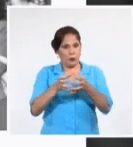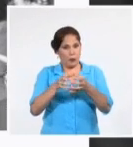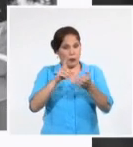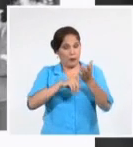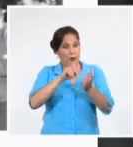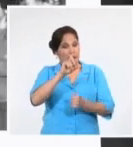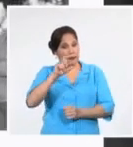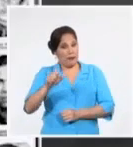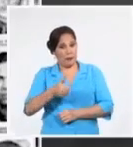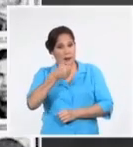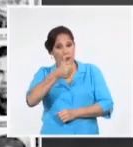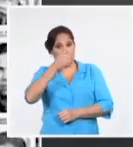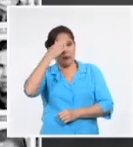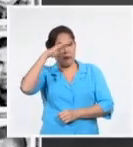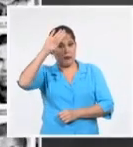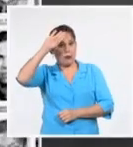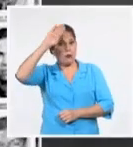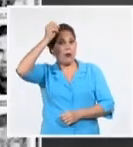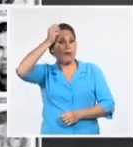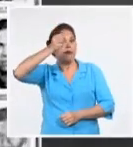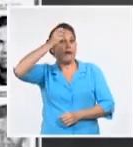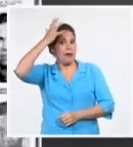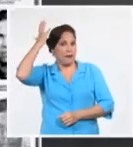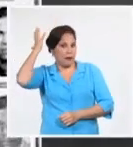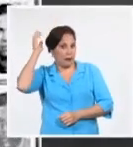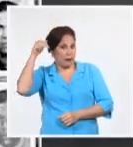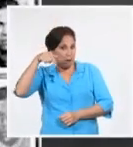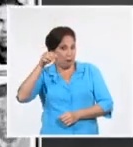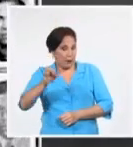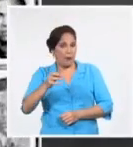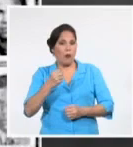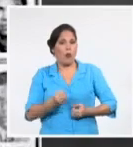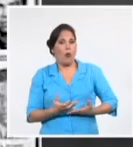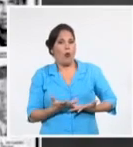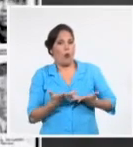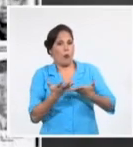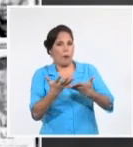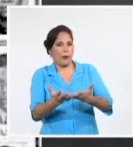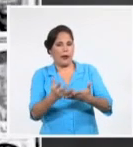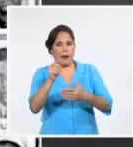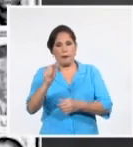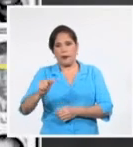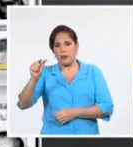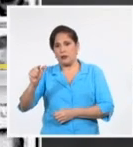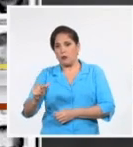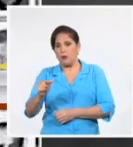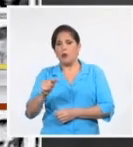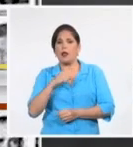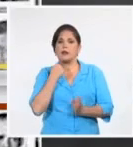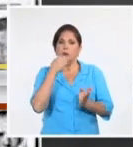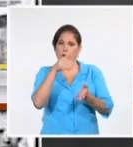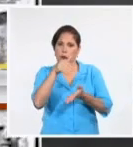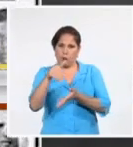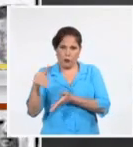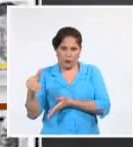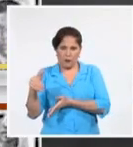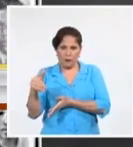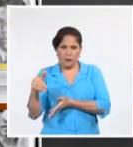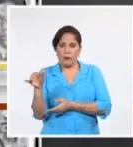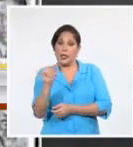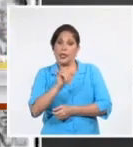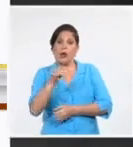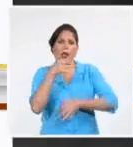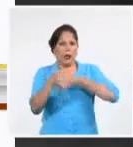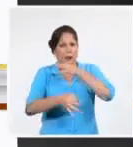presidente de la República de Cuba, Miguel Díaz-Canel Bermúdez, rindió homenaje a los mártires del siniestro. Díaz-Canel también denunció